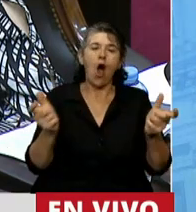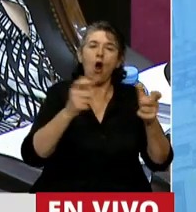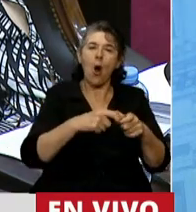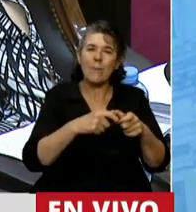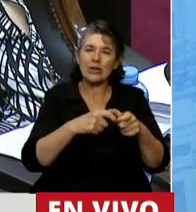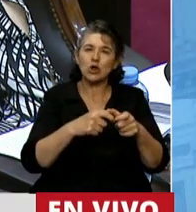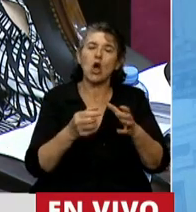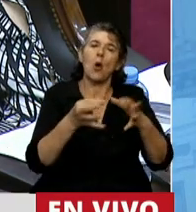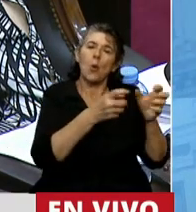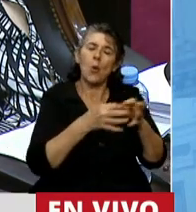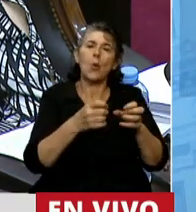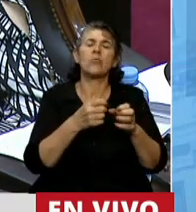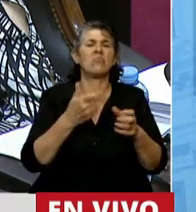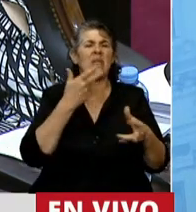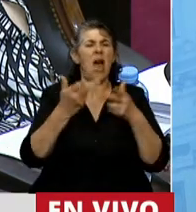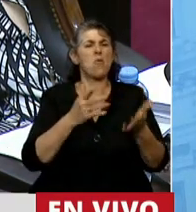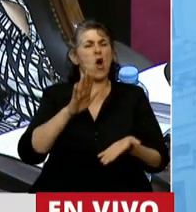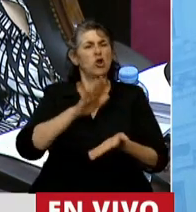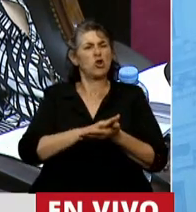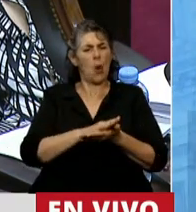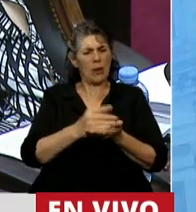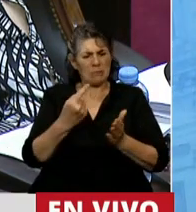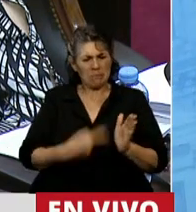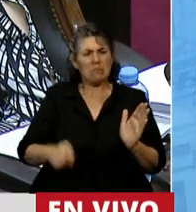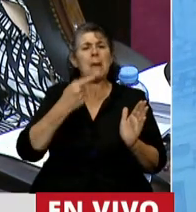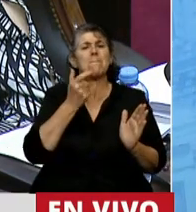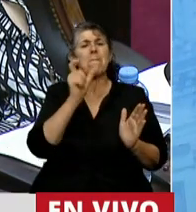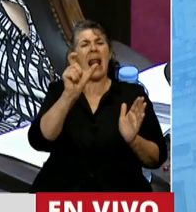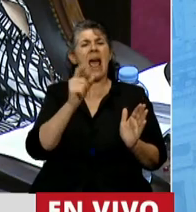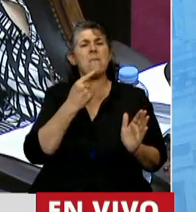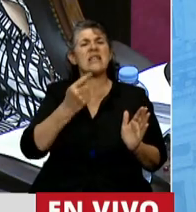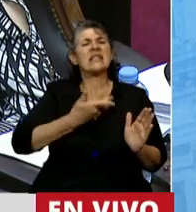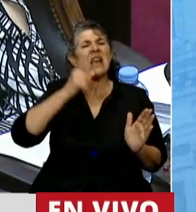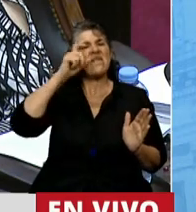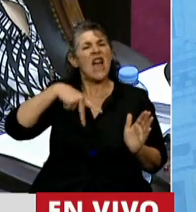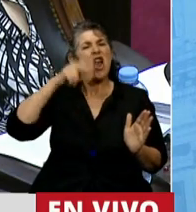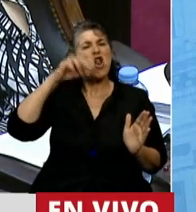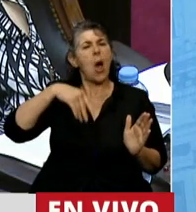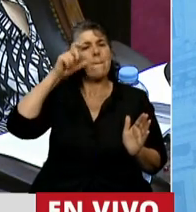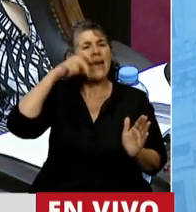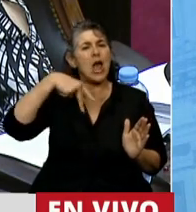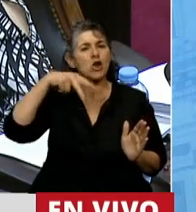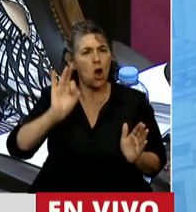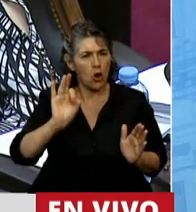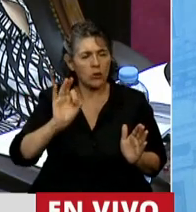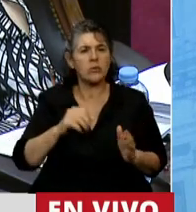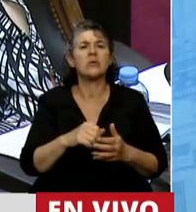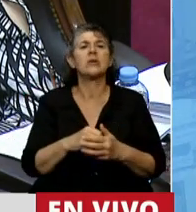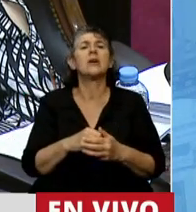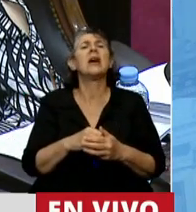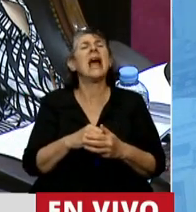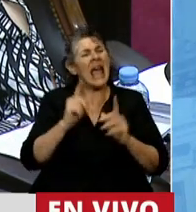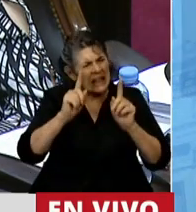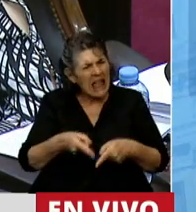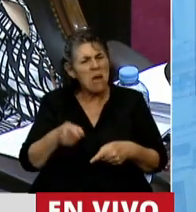habló de fenómeno. Y después tuvo otras expresiones con aquellos que venimos del